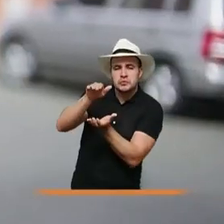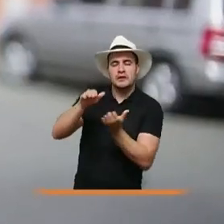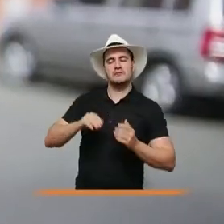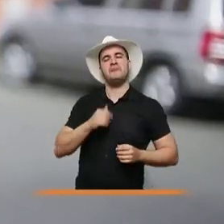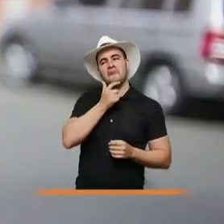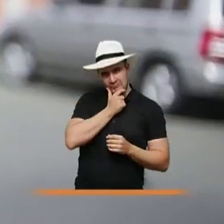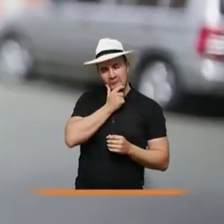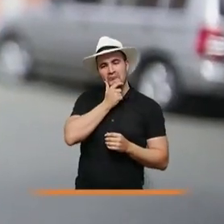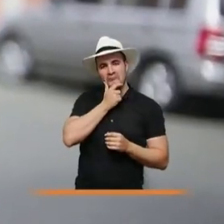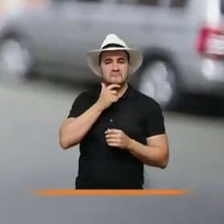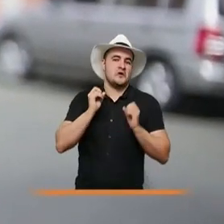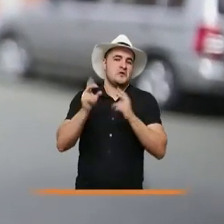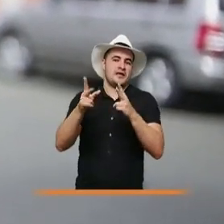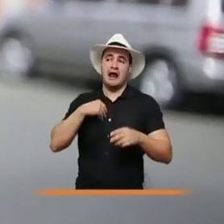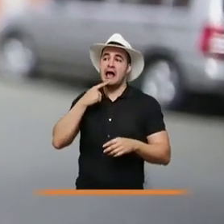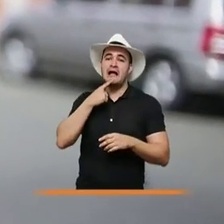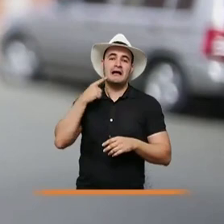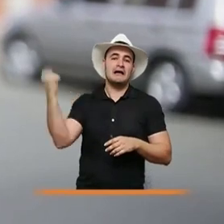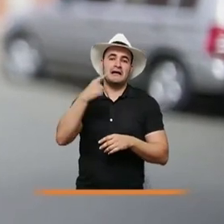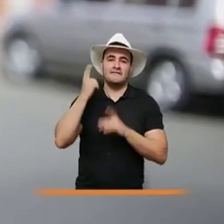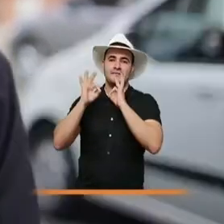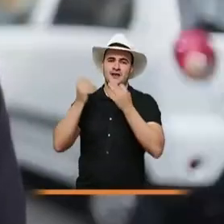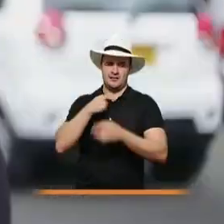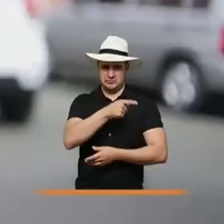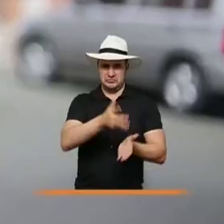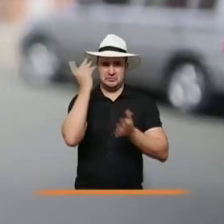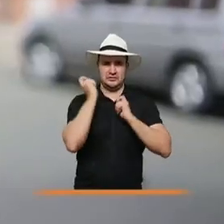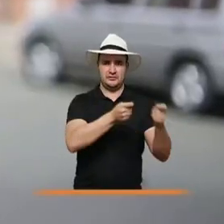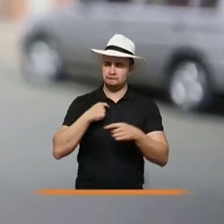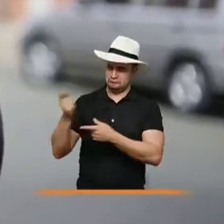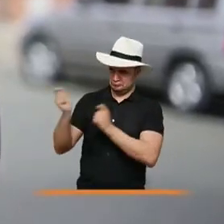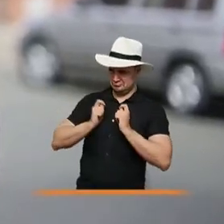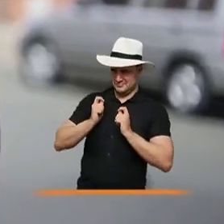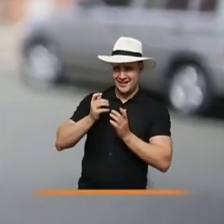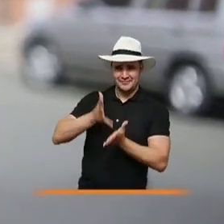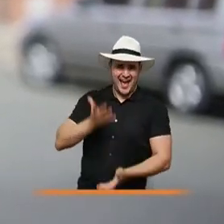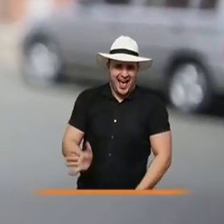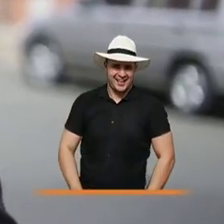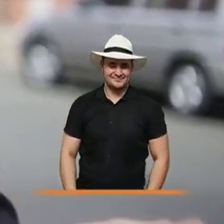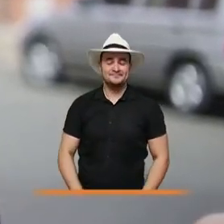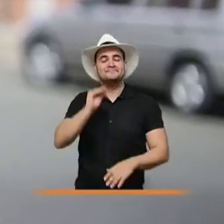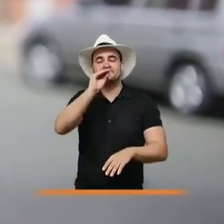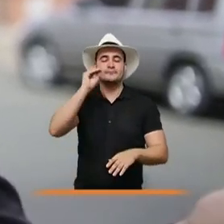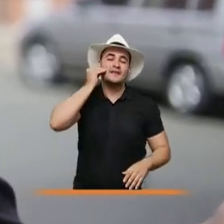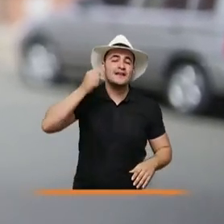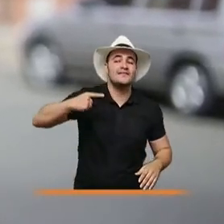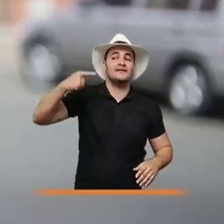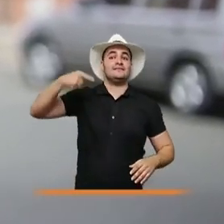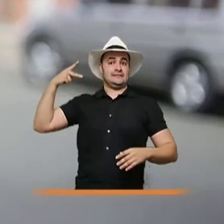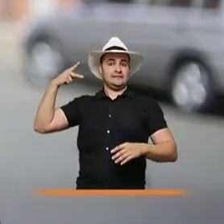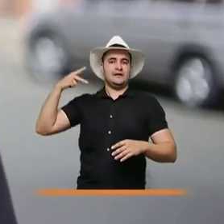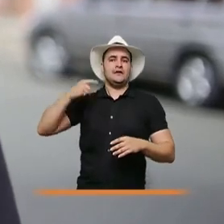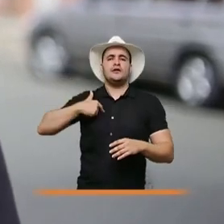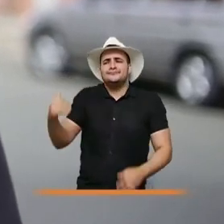en mi familia dicen te vi el único que le saque plata por mucho la historia desde que mi bisabuelo era muy pequeño y era